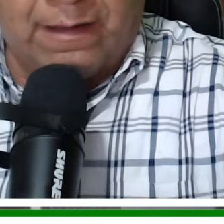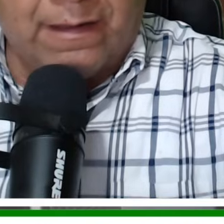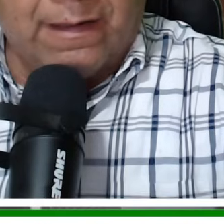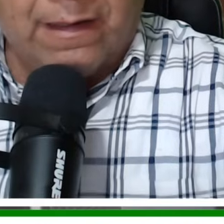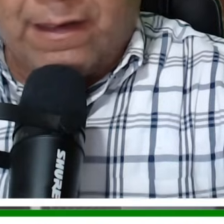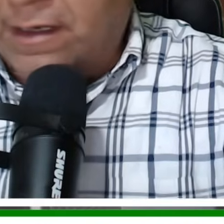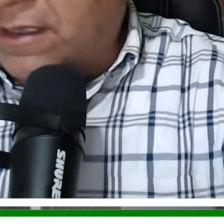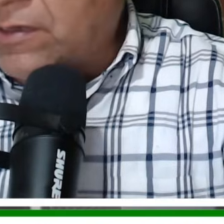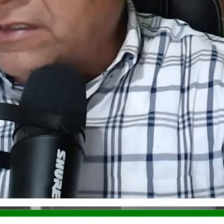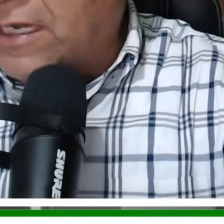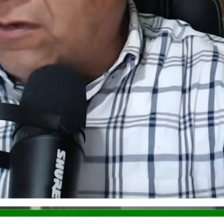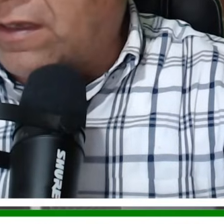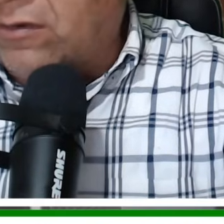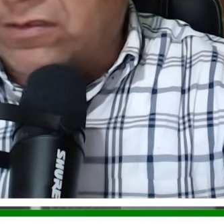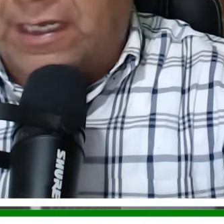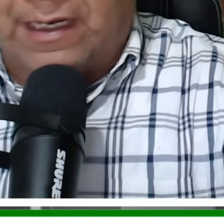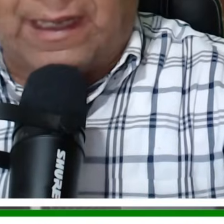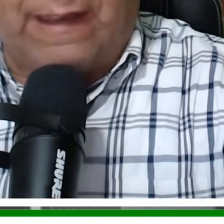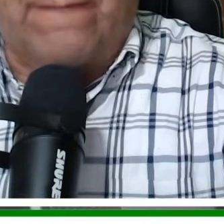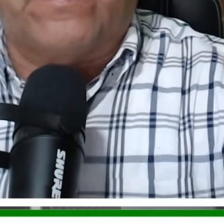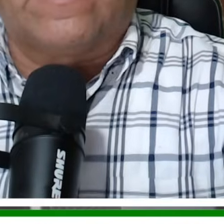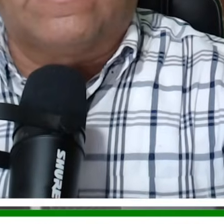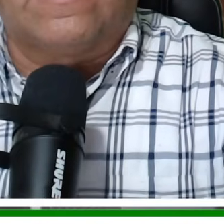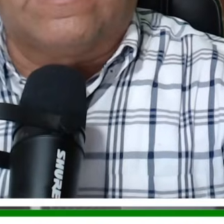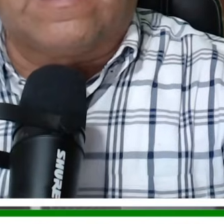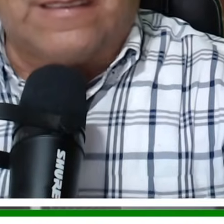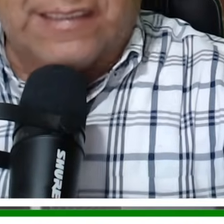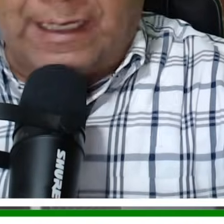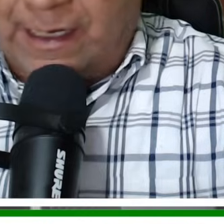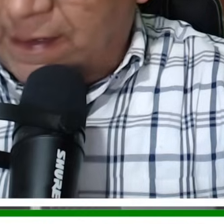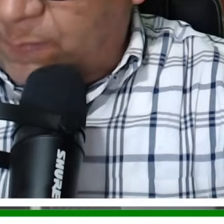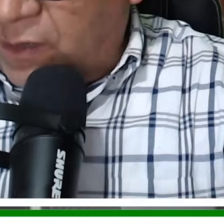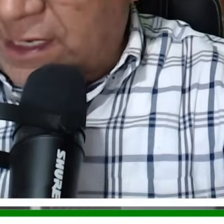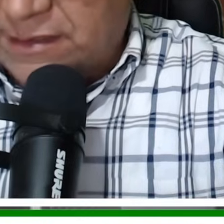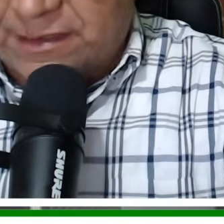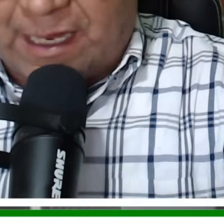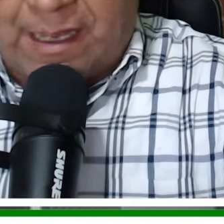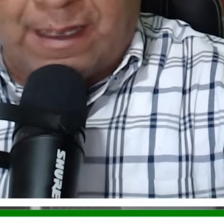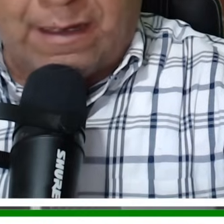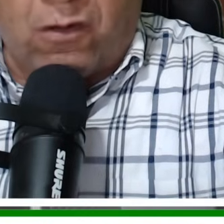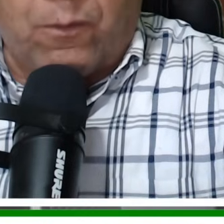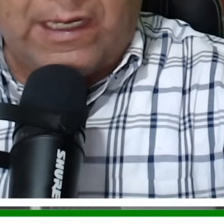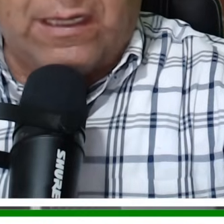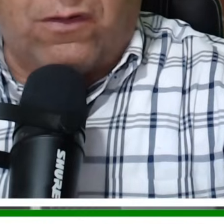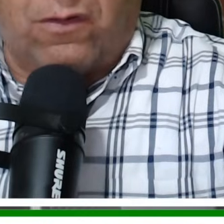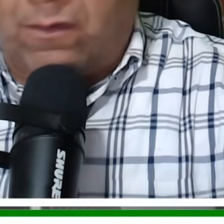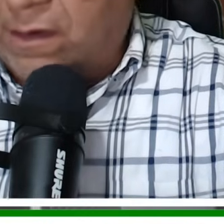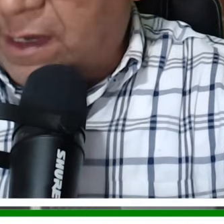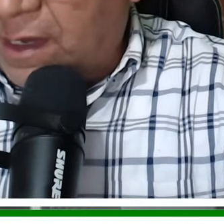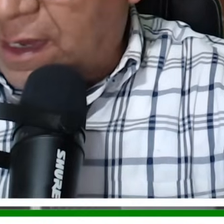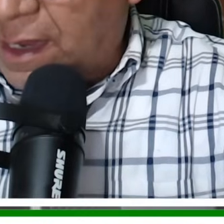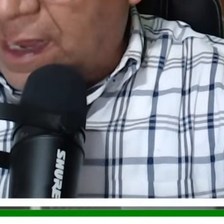INE. Y también salió a relucir que dicen que Morena se está